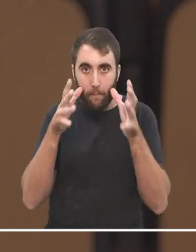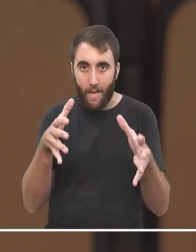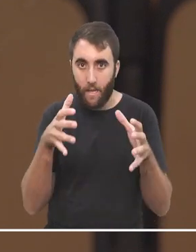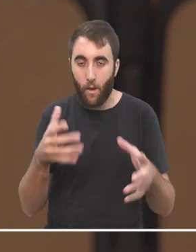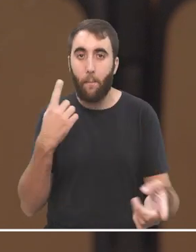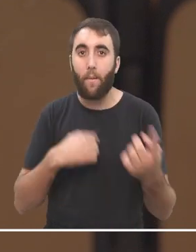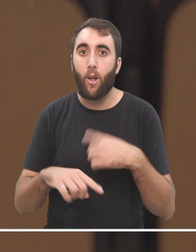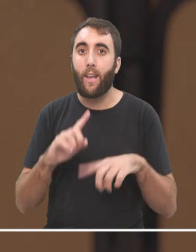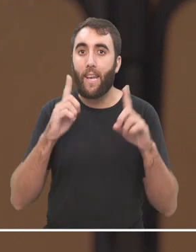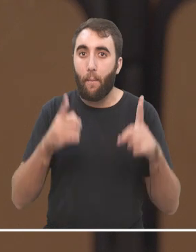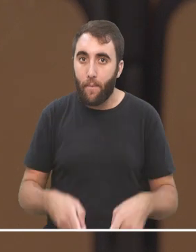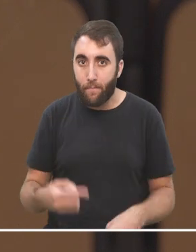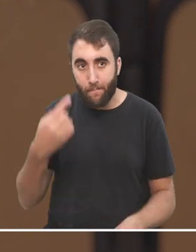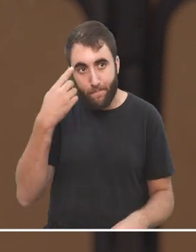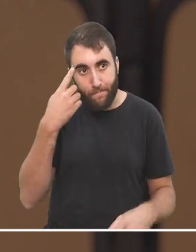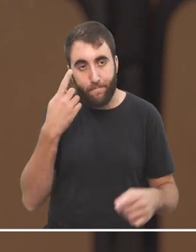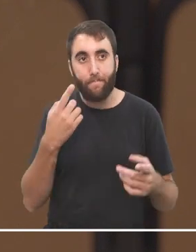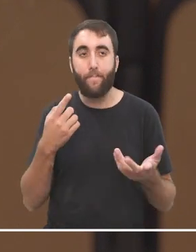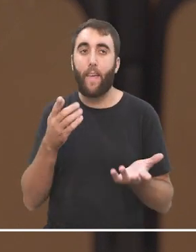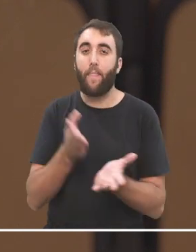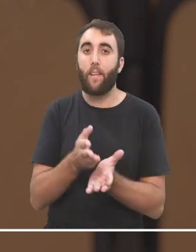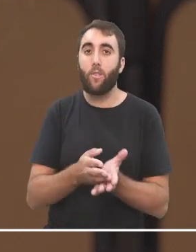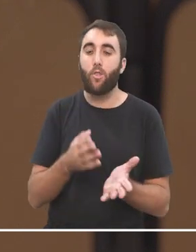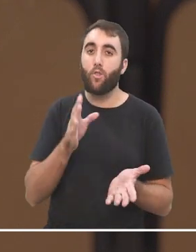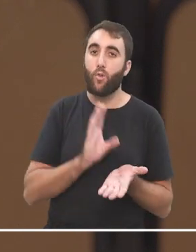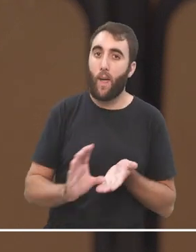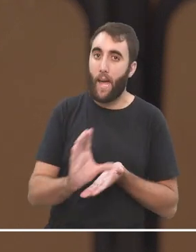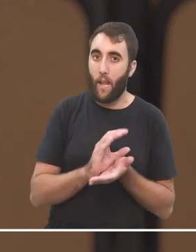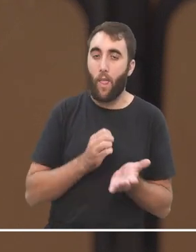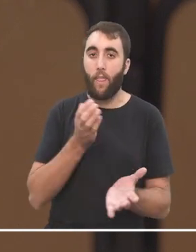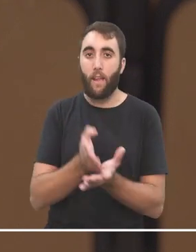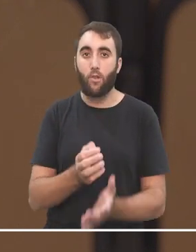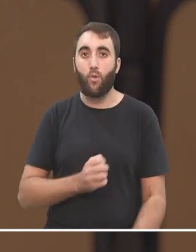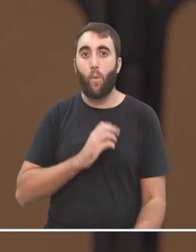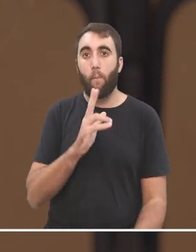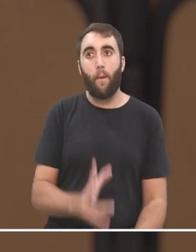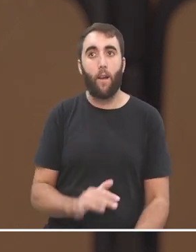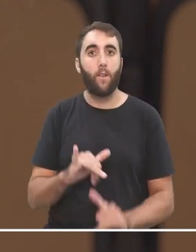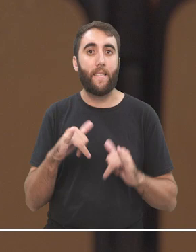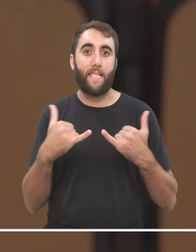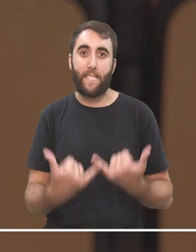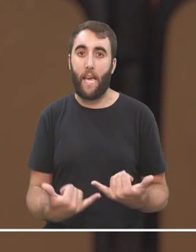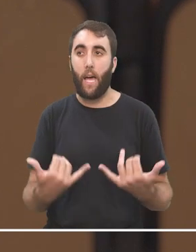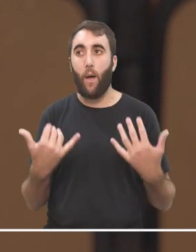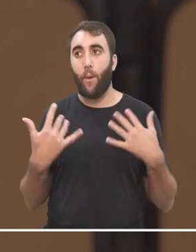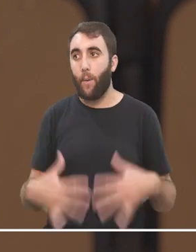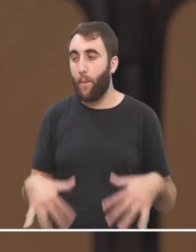pienso que los derechos ciudadanos y los derechos humanos que hemos establecido forman una